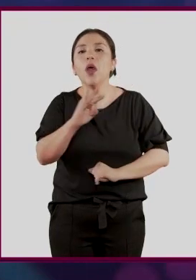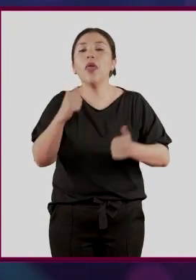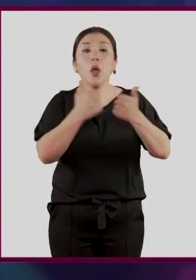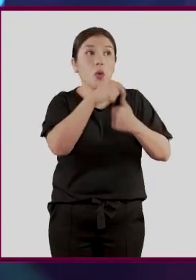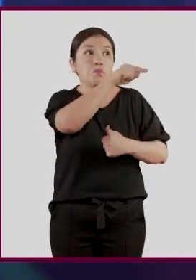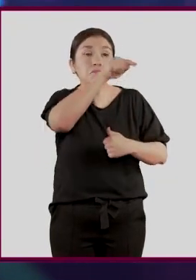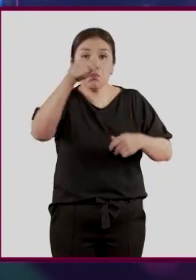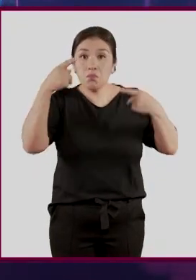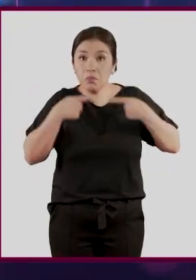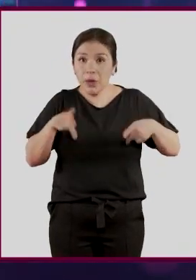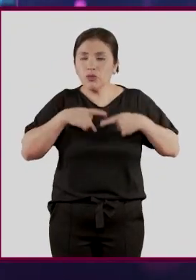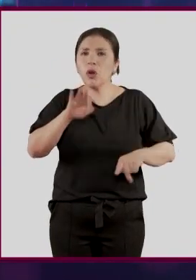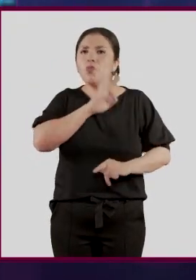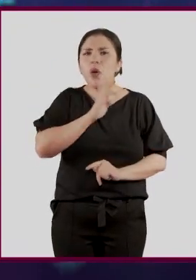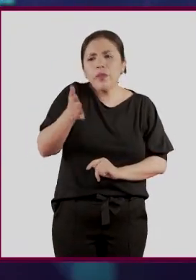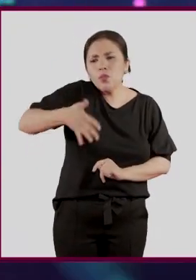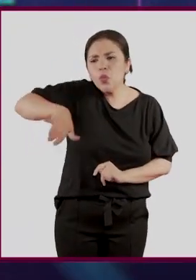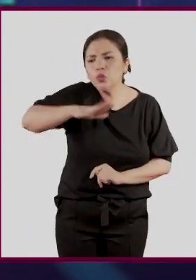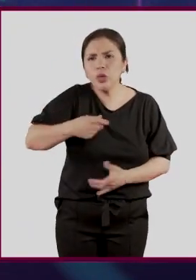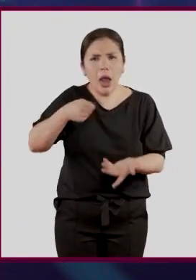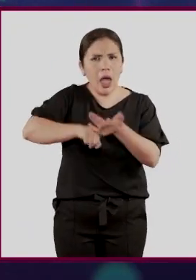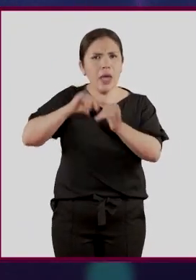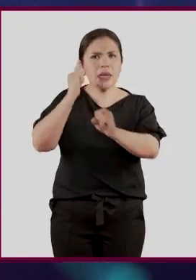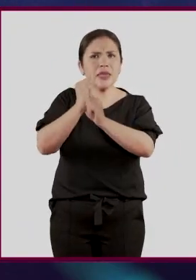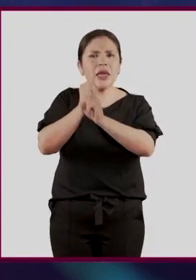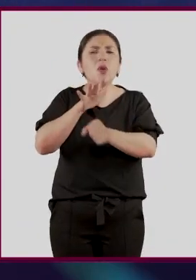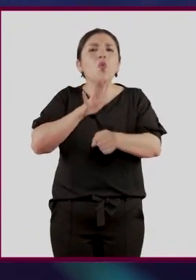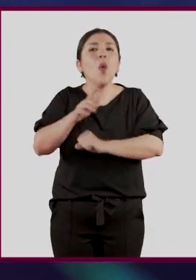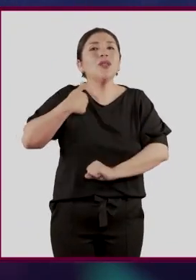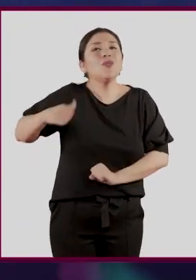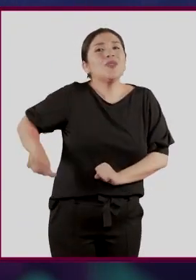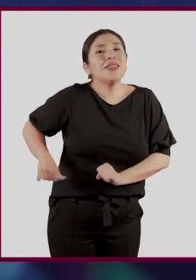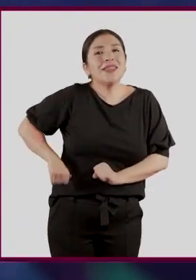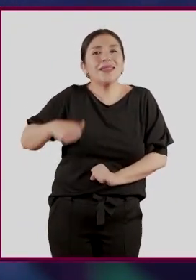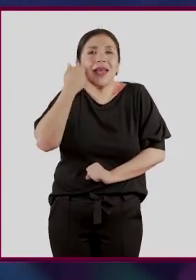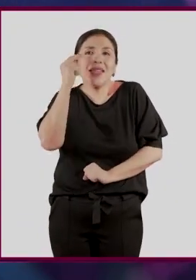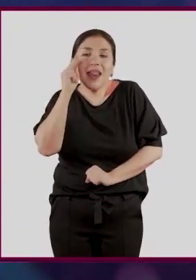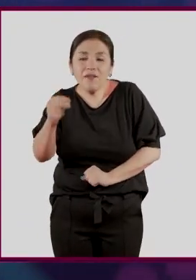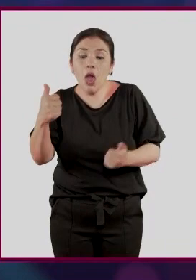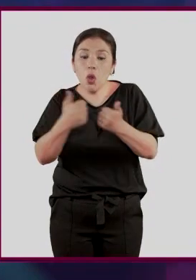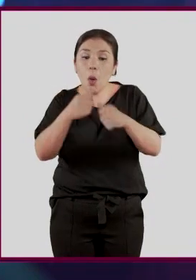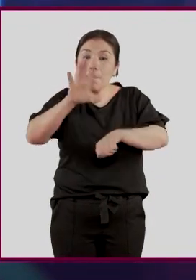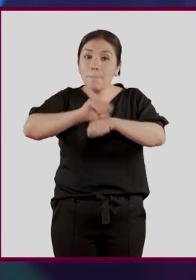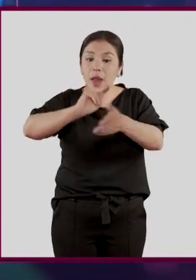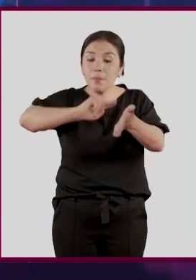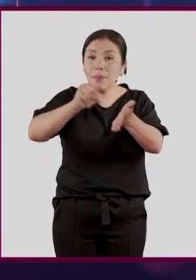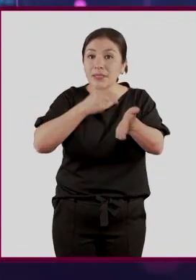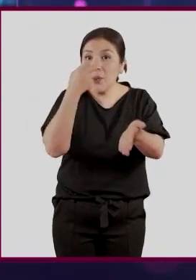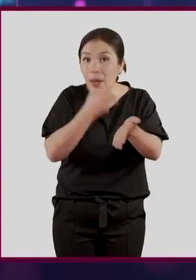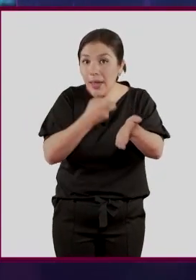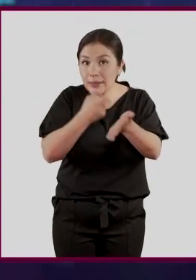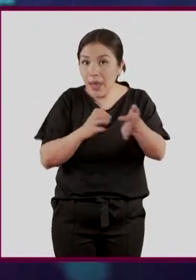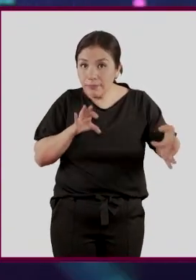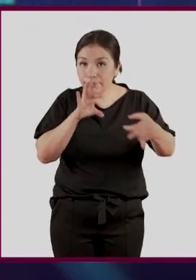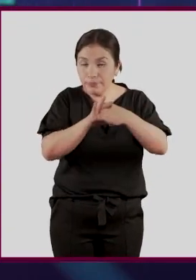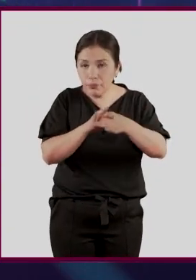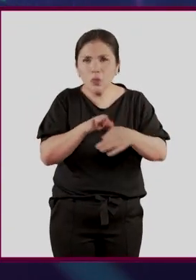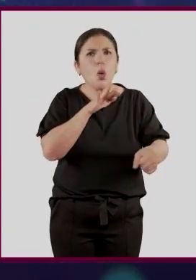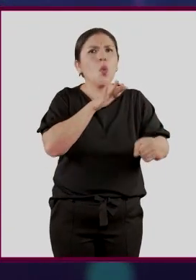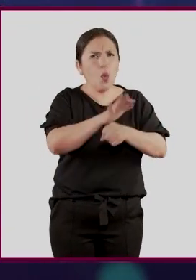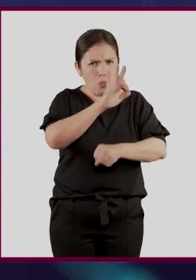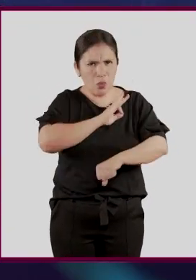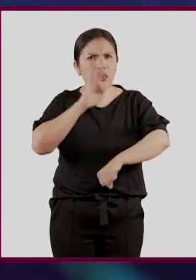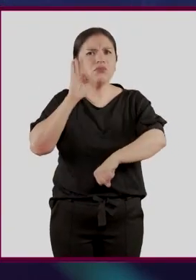cualquier persona puede buscar en internet algún contenido que tenga una licencia Creative Commons. Cualquier tipo de obra puede